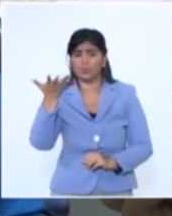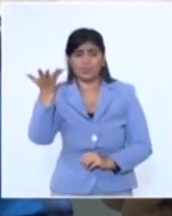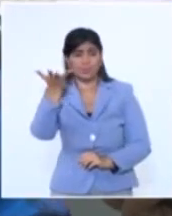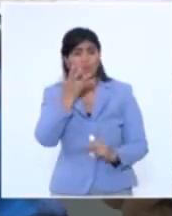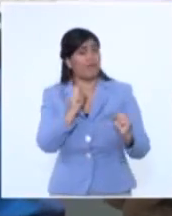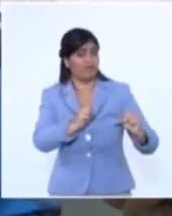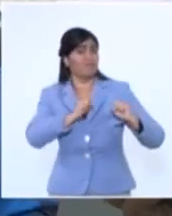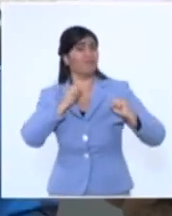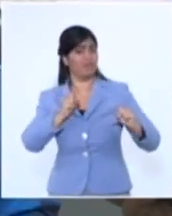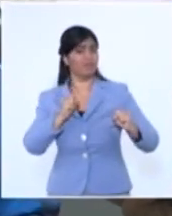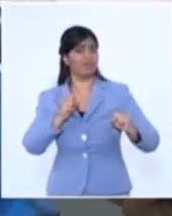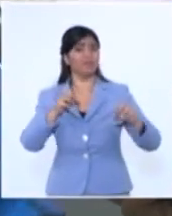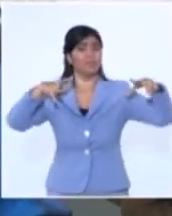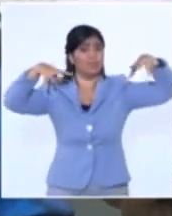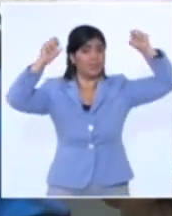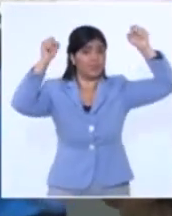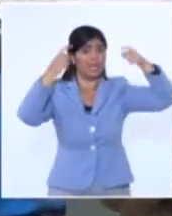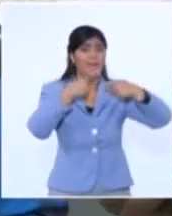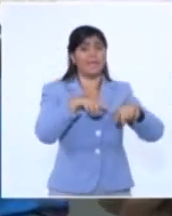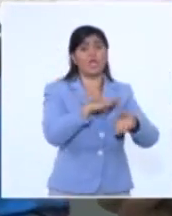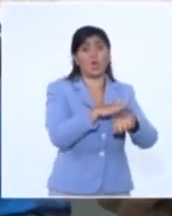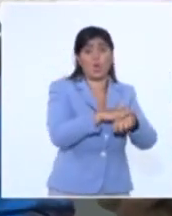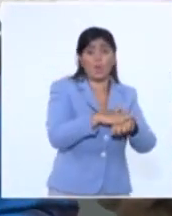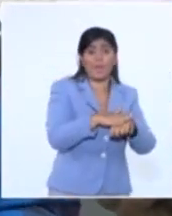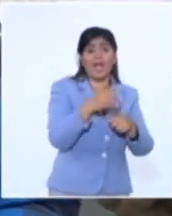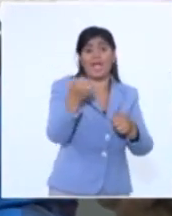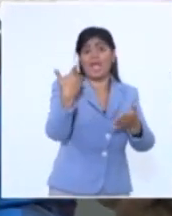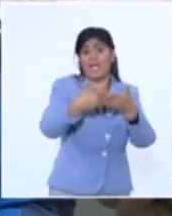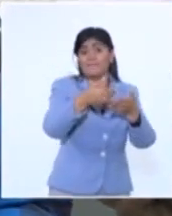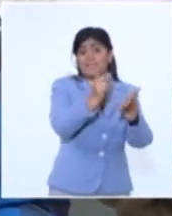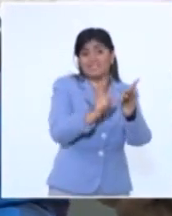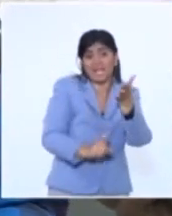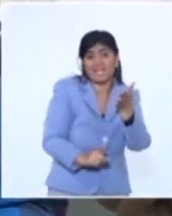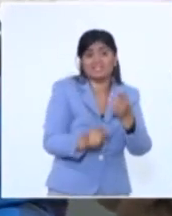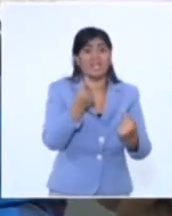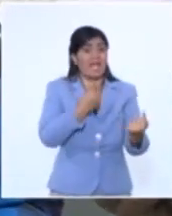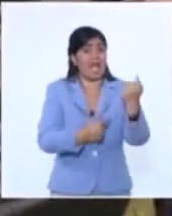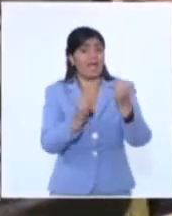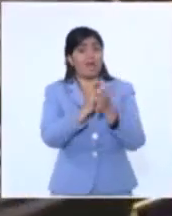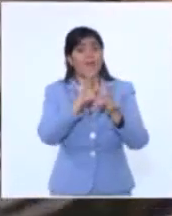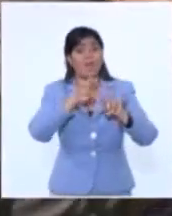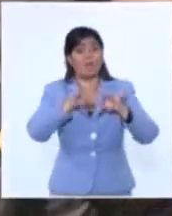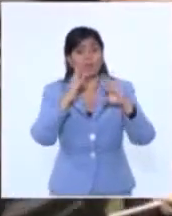de capacidad de generación no hubo afectación en el día de ayer y tampoco estamos estimando que suceda en el día de hoy.